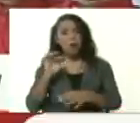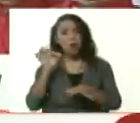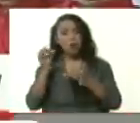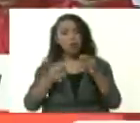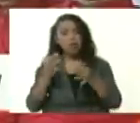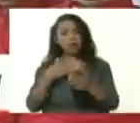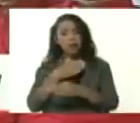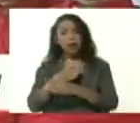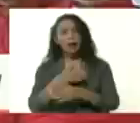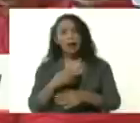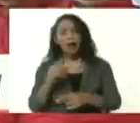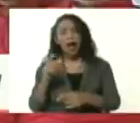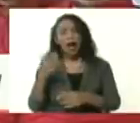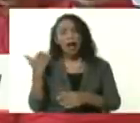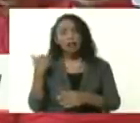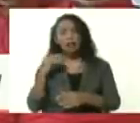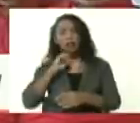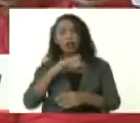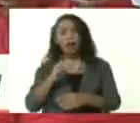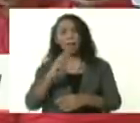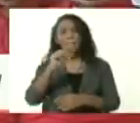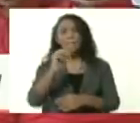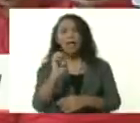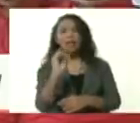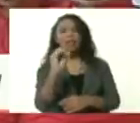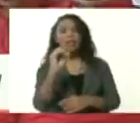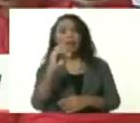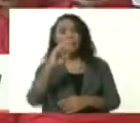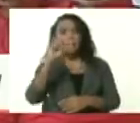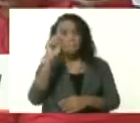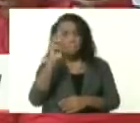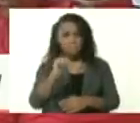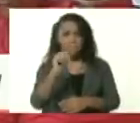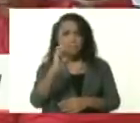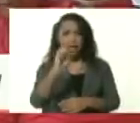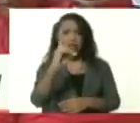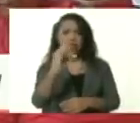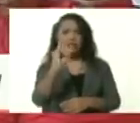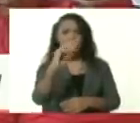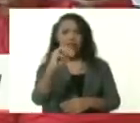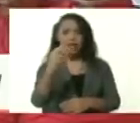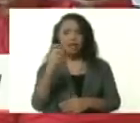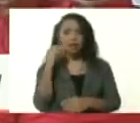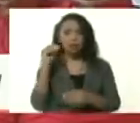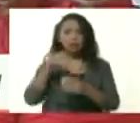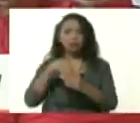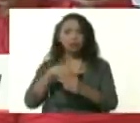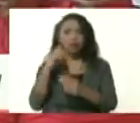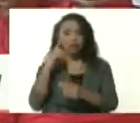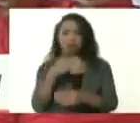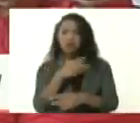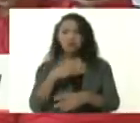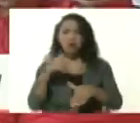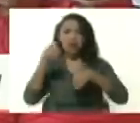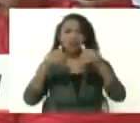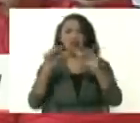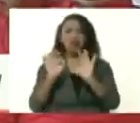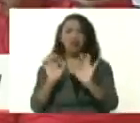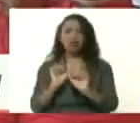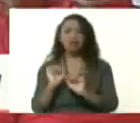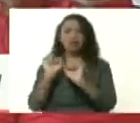¿no? Ángel Medina, Voluntad Popular. Y José Gregorio Graterol, ellos dicen que no van a elecciones, pero nombraron a